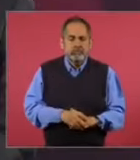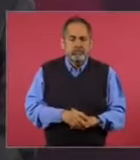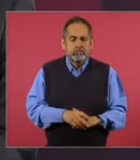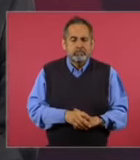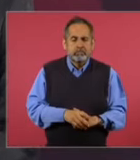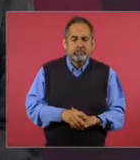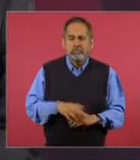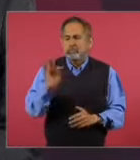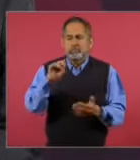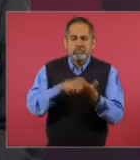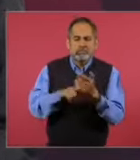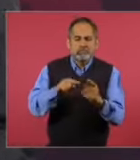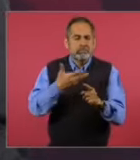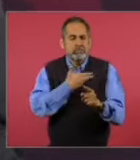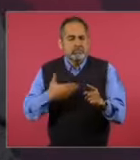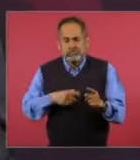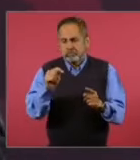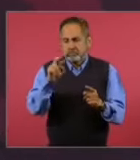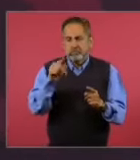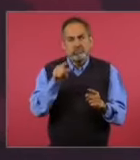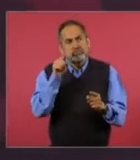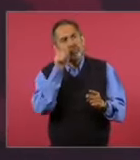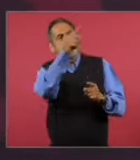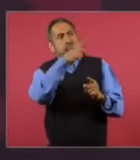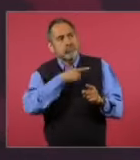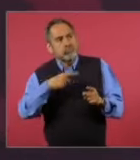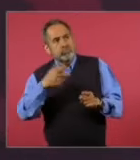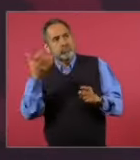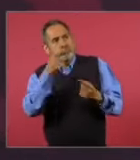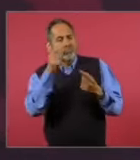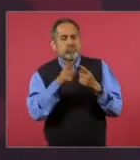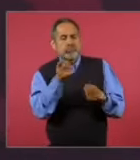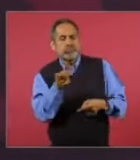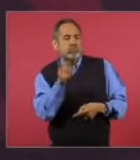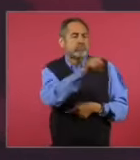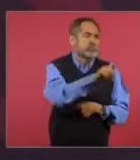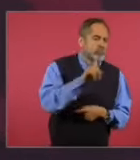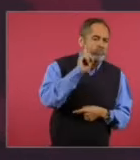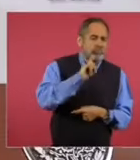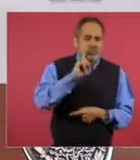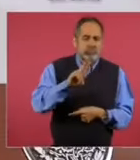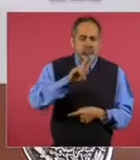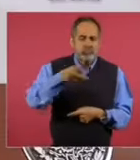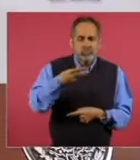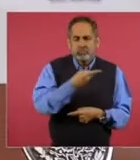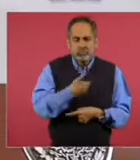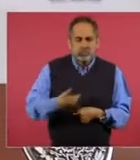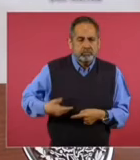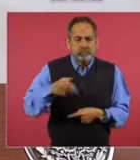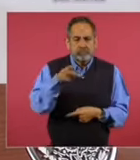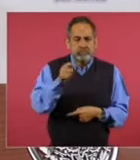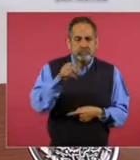el presidente Trump o de la vicepresidenta Kamala